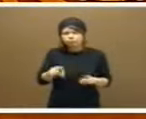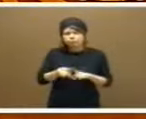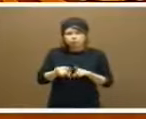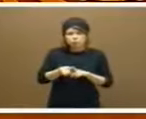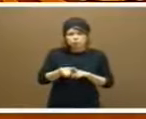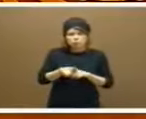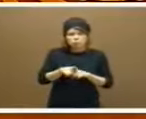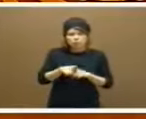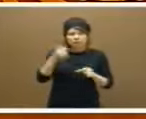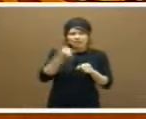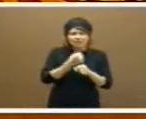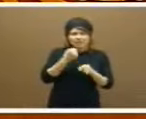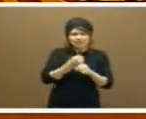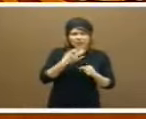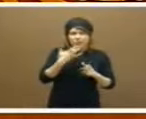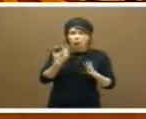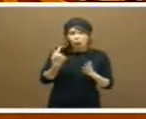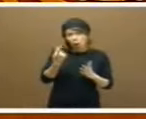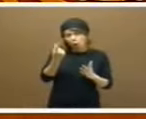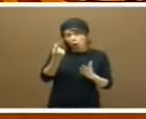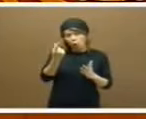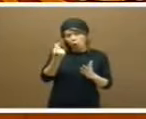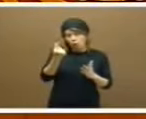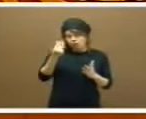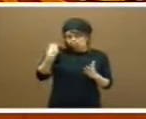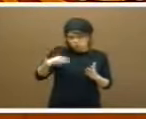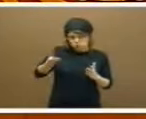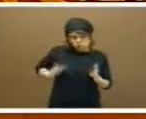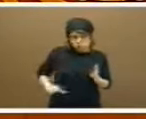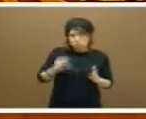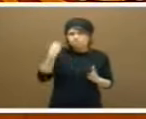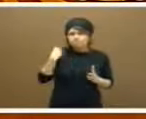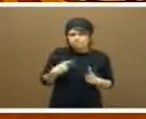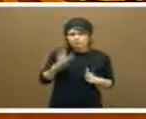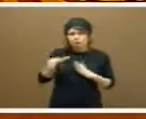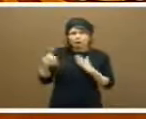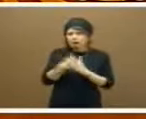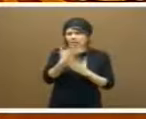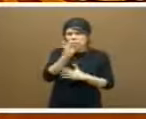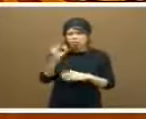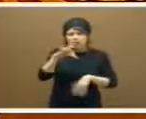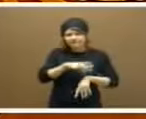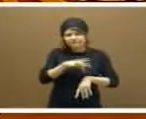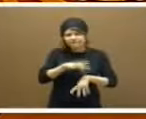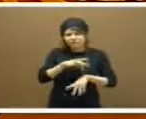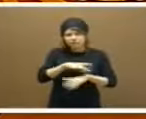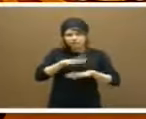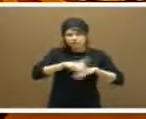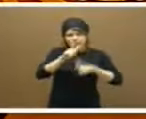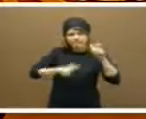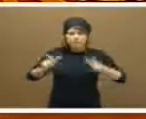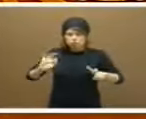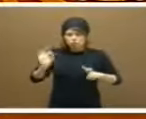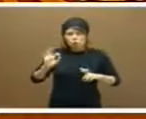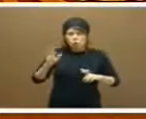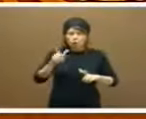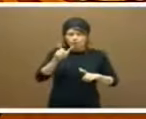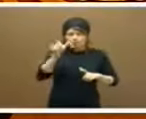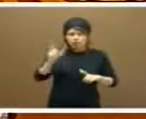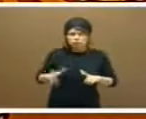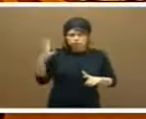ausentarse del trabajo sin merma de sus retribuciones o incluso ese catálogo de hasta 50 patologías para aquellas personas o aquellos empleados